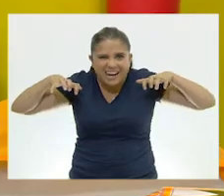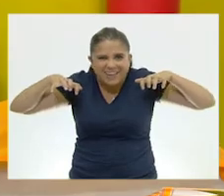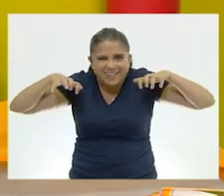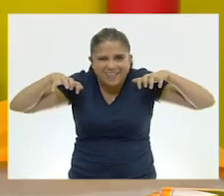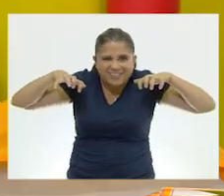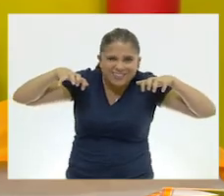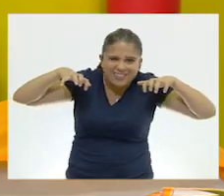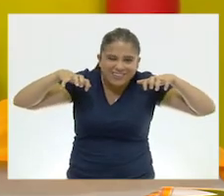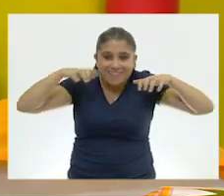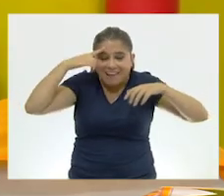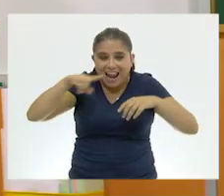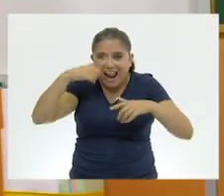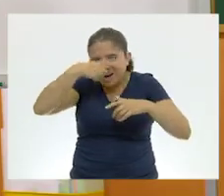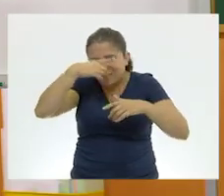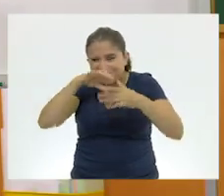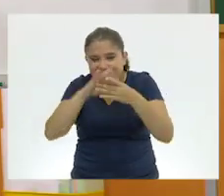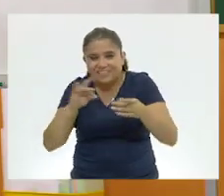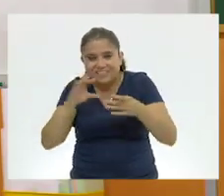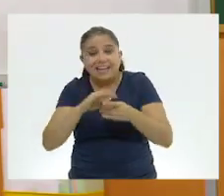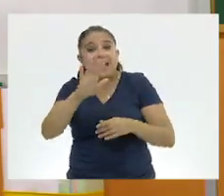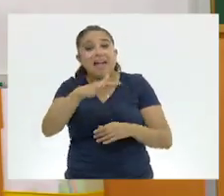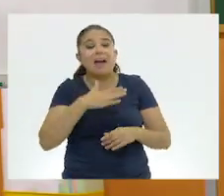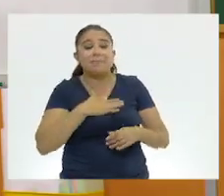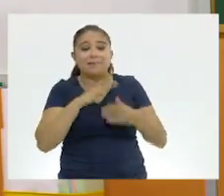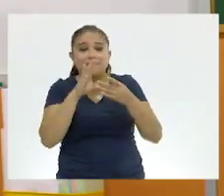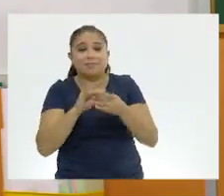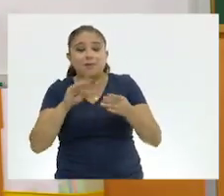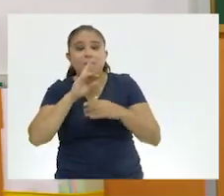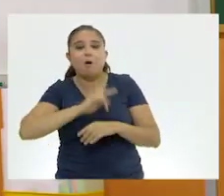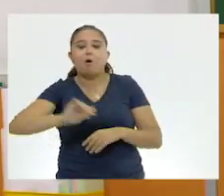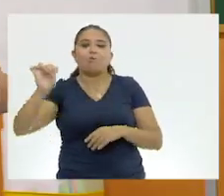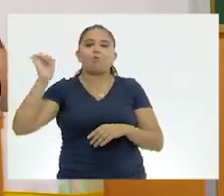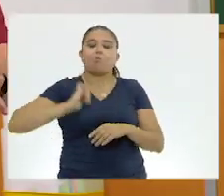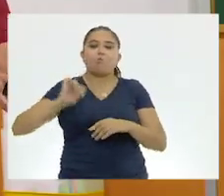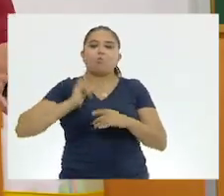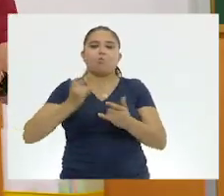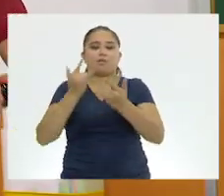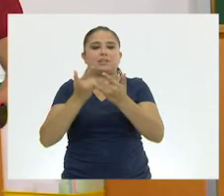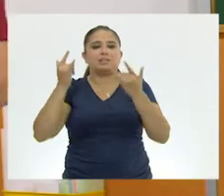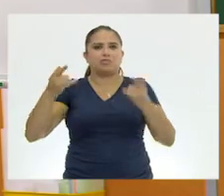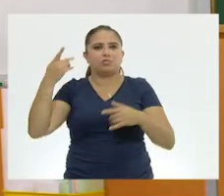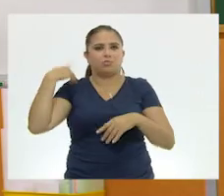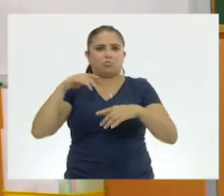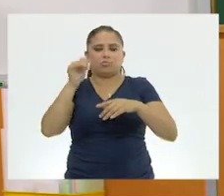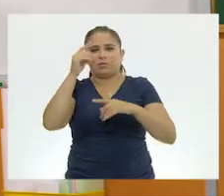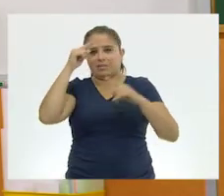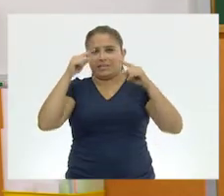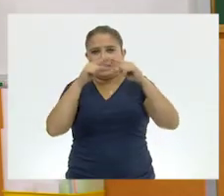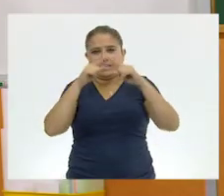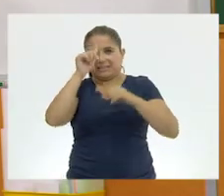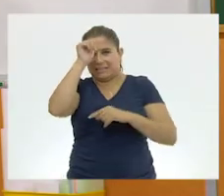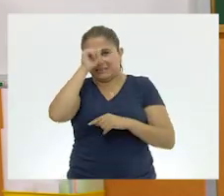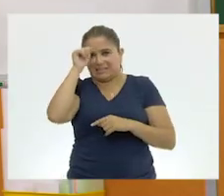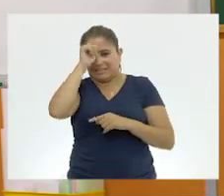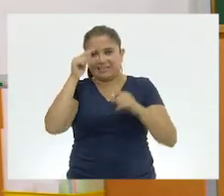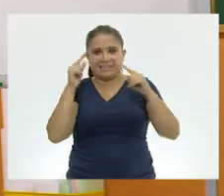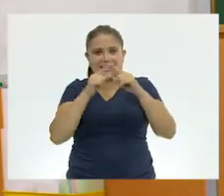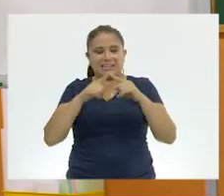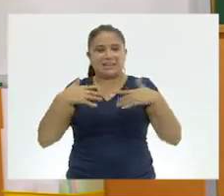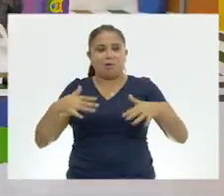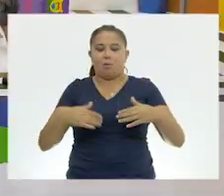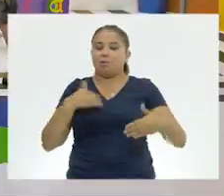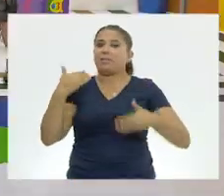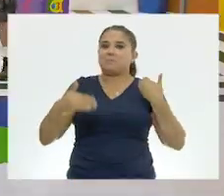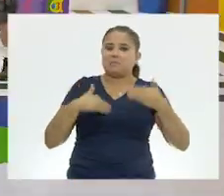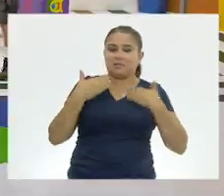para contar en la noche. ¡Ay, a mí! ¡Las mejores leyendas de la Inquisición! ¡Oh, qué miedo! ¡Pero qué